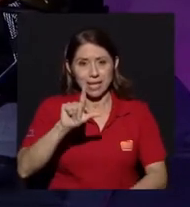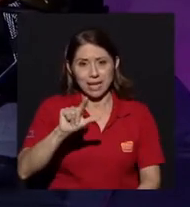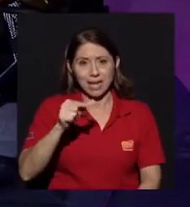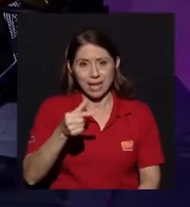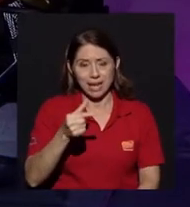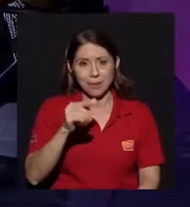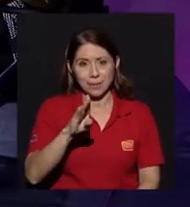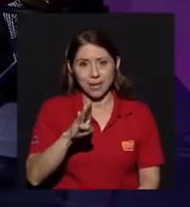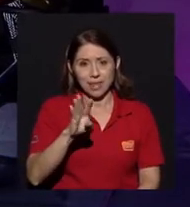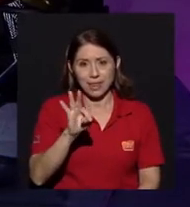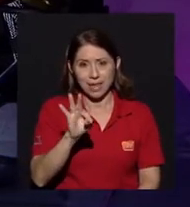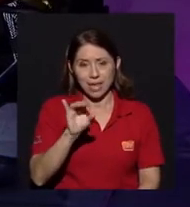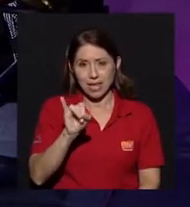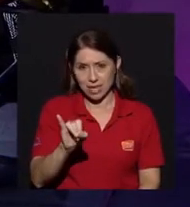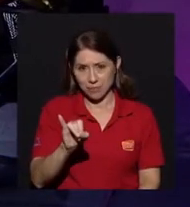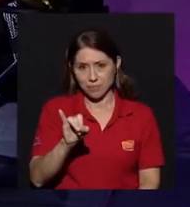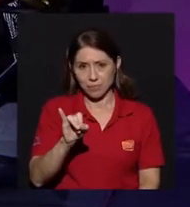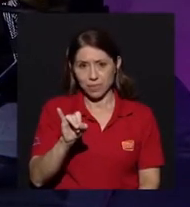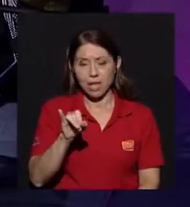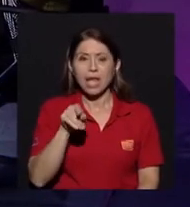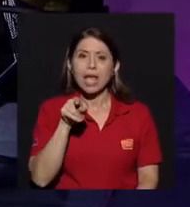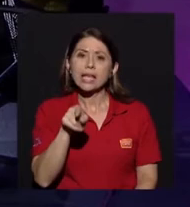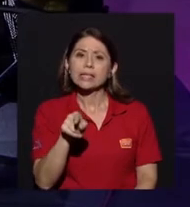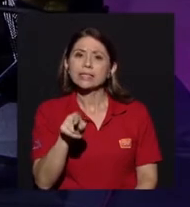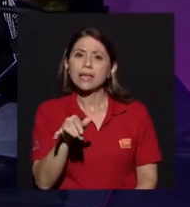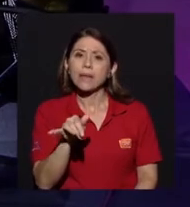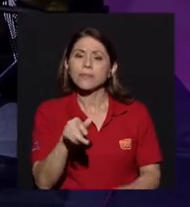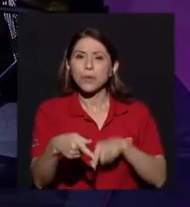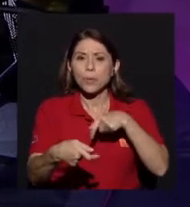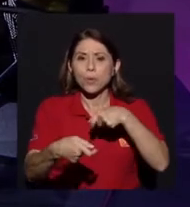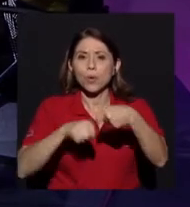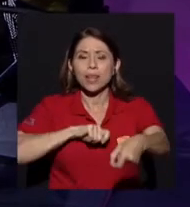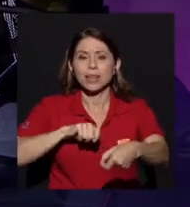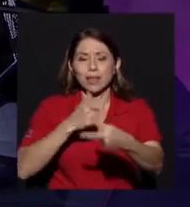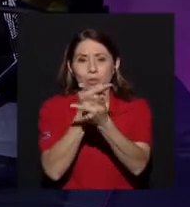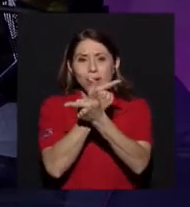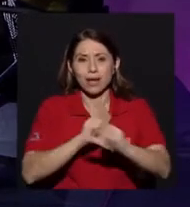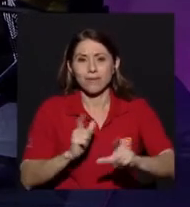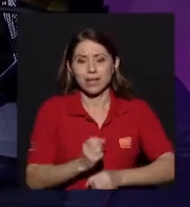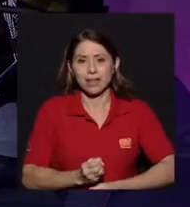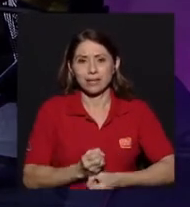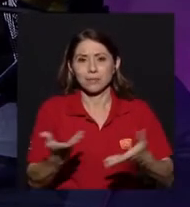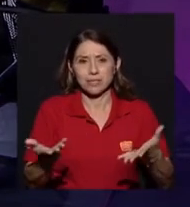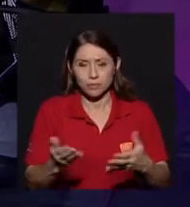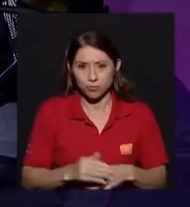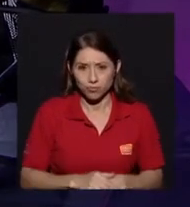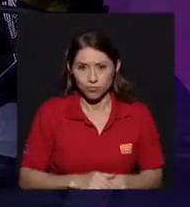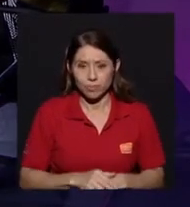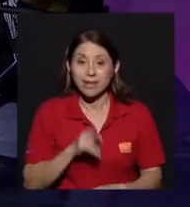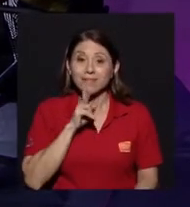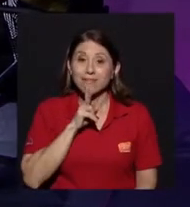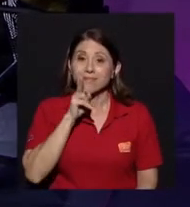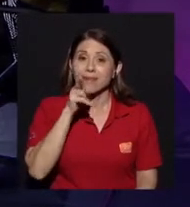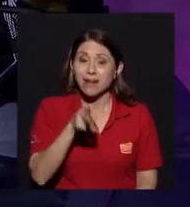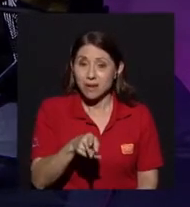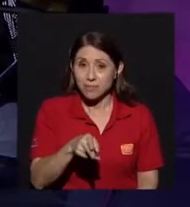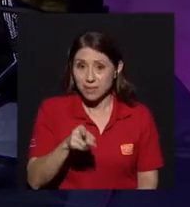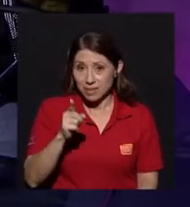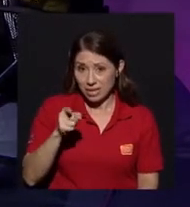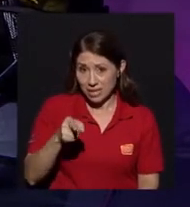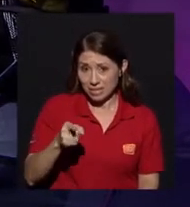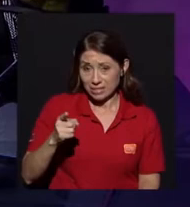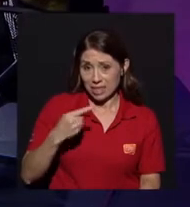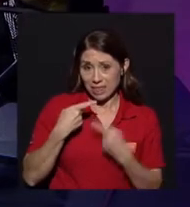de alguna manera está violentando la libertad de expresión realmente este decreto